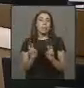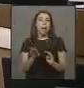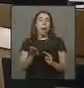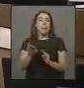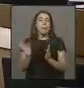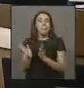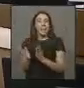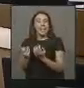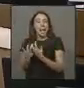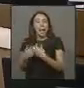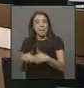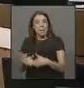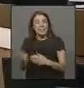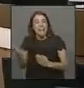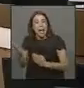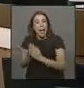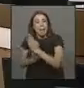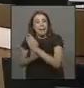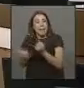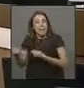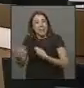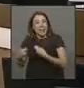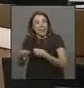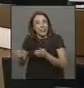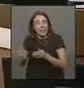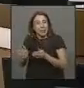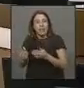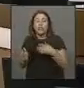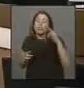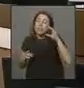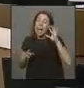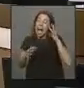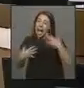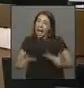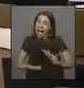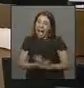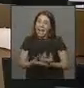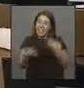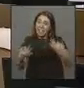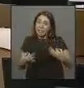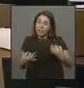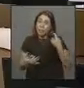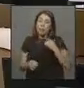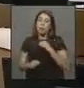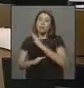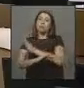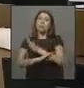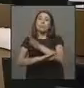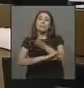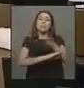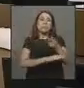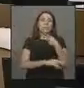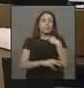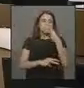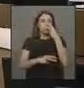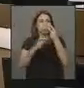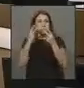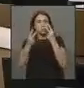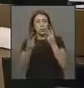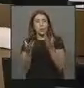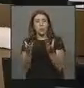materia de apoyo a la pequeña empresa y a los emprendedores, yo sé que existen medidas contempladas, Pero en mi recorrido por las zonas afectadas me han